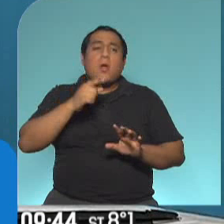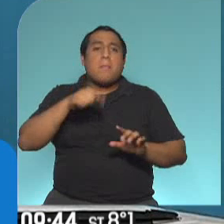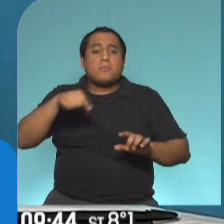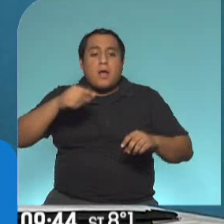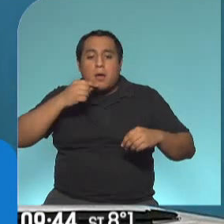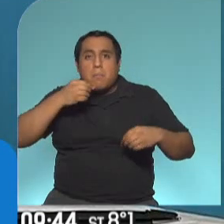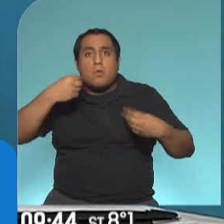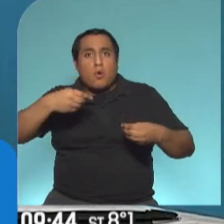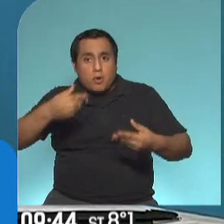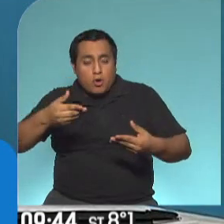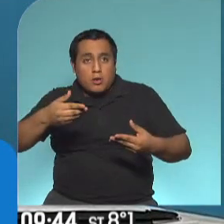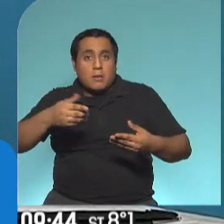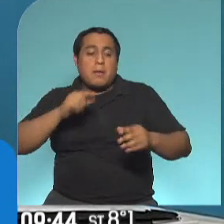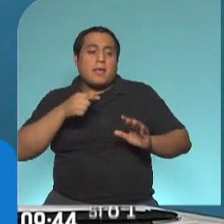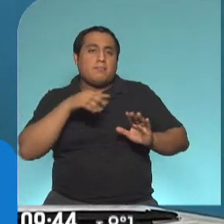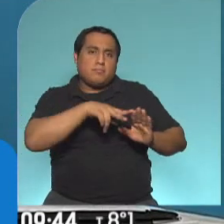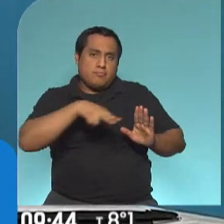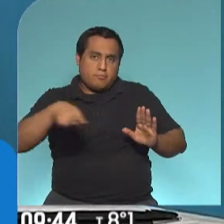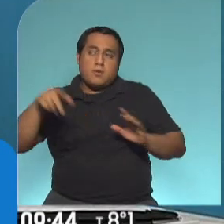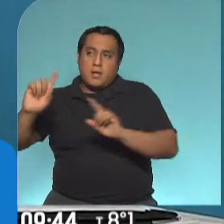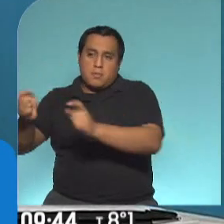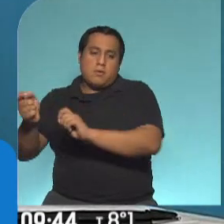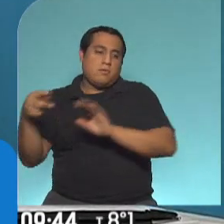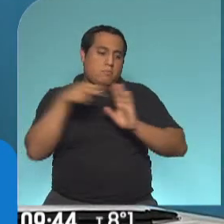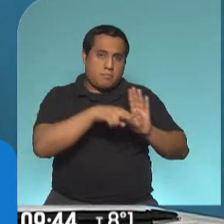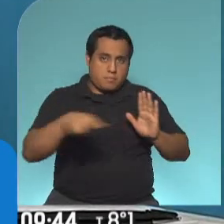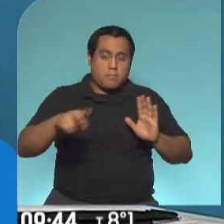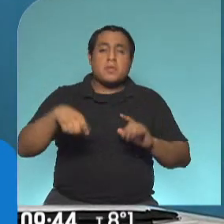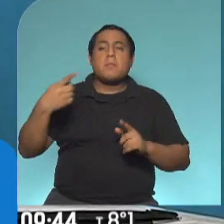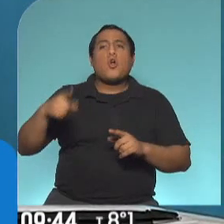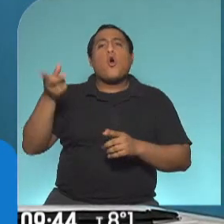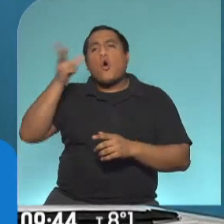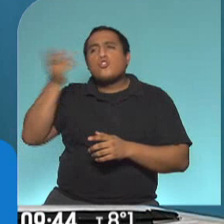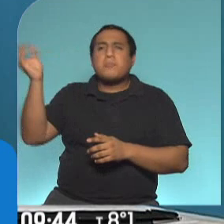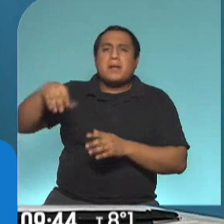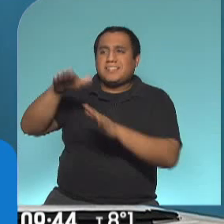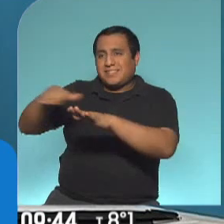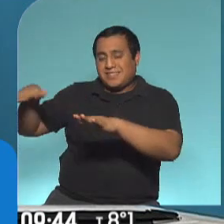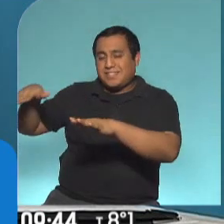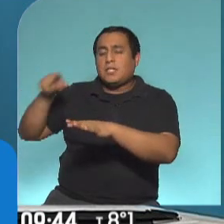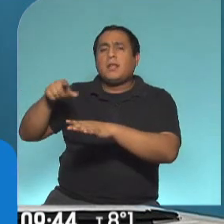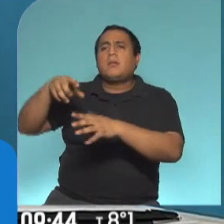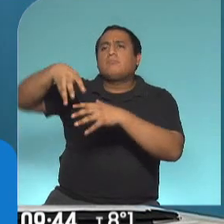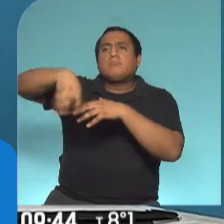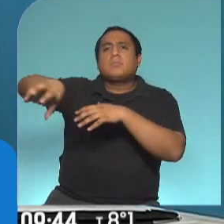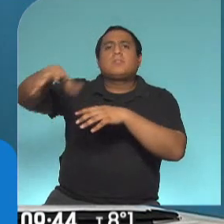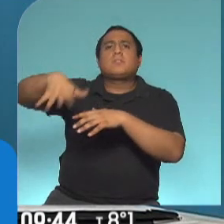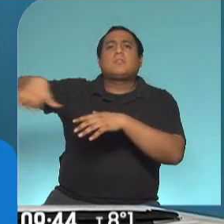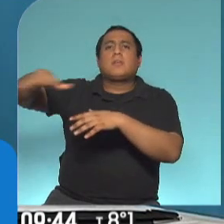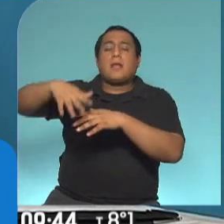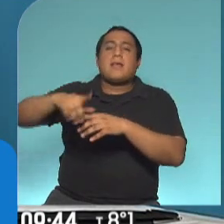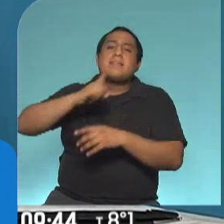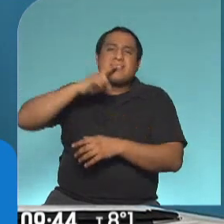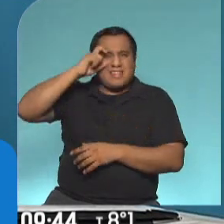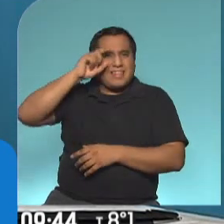y también en estos momentos tenemos disponible 8 camas más en el sector de la terapia